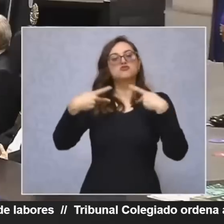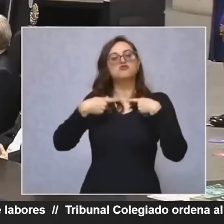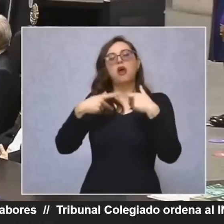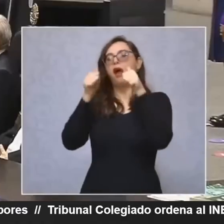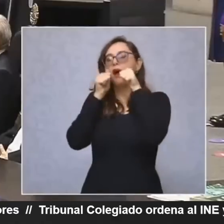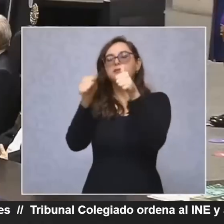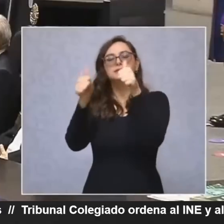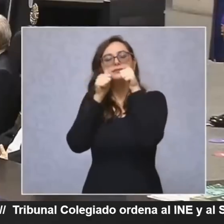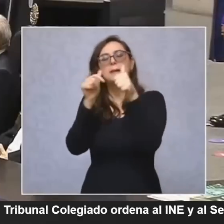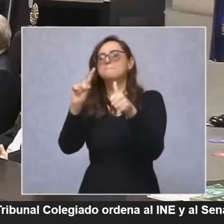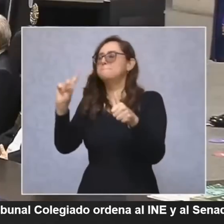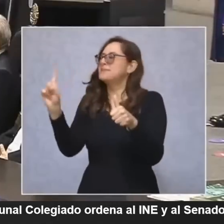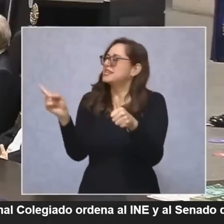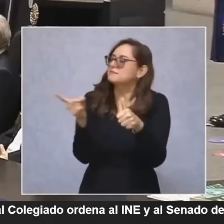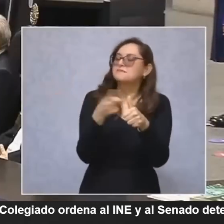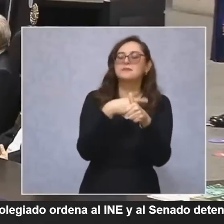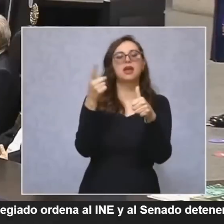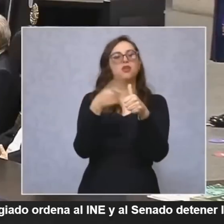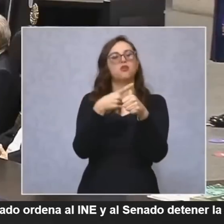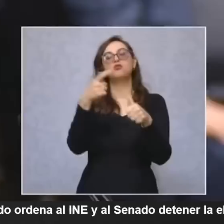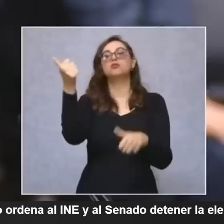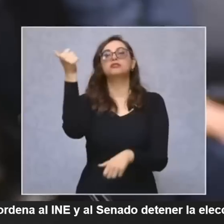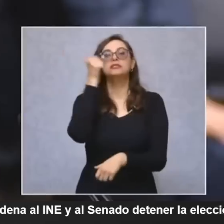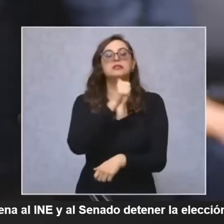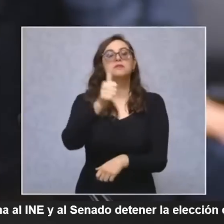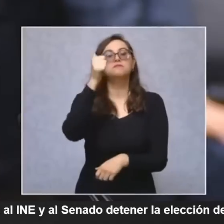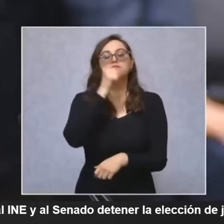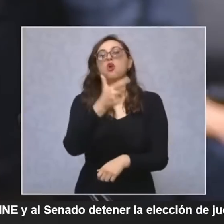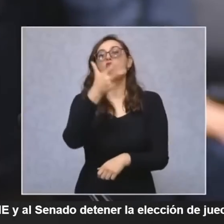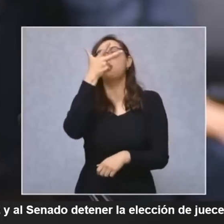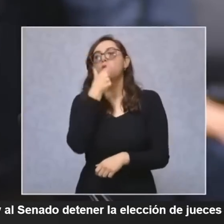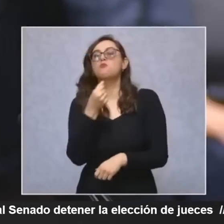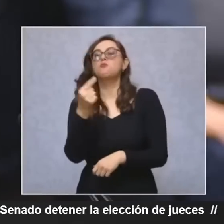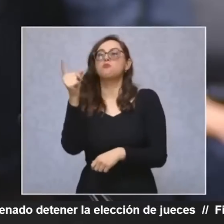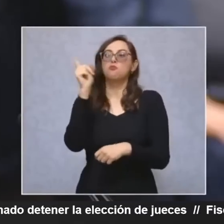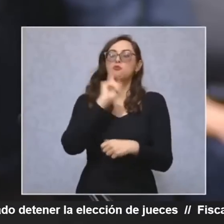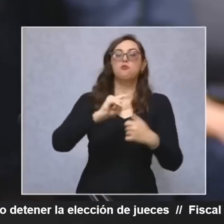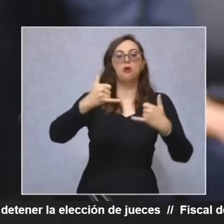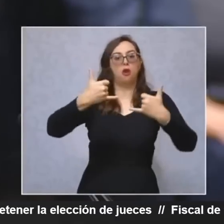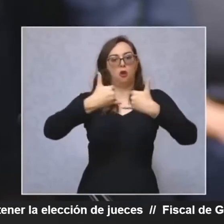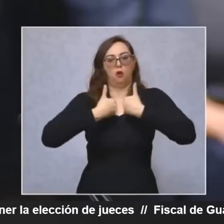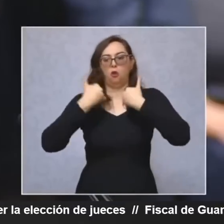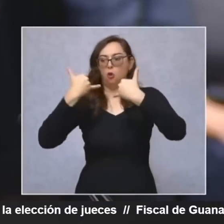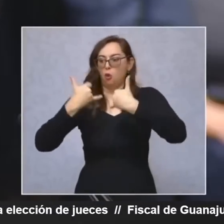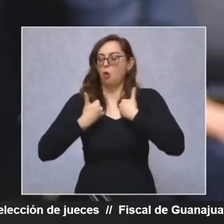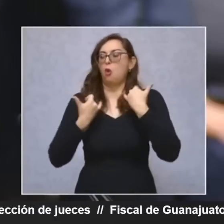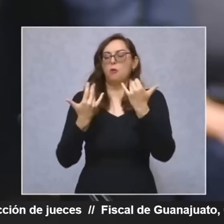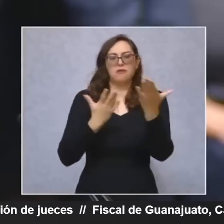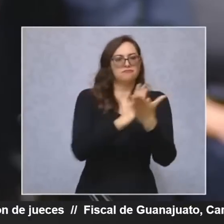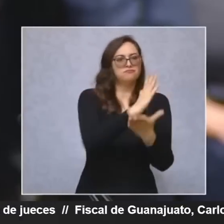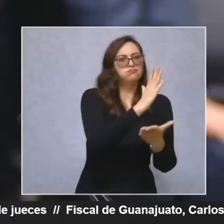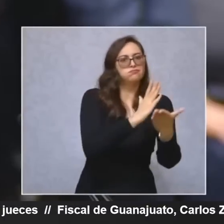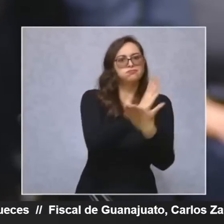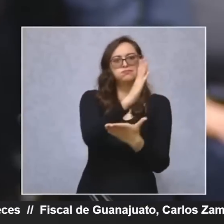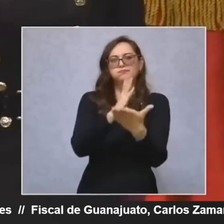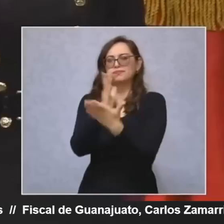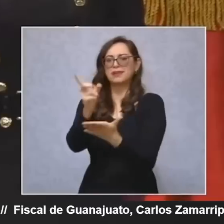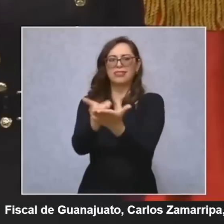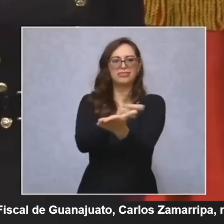siempre dando la posibilidad de que las y los jóvenes mexicanos tengan acceso a todos los